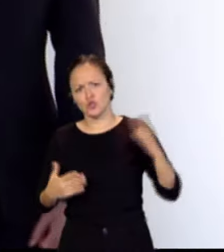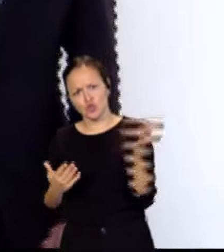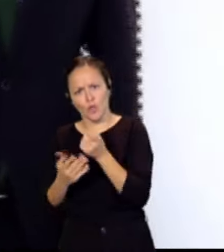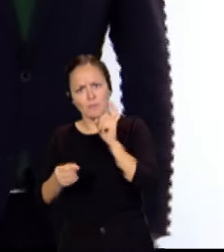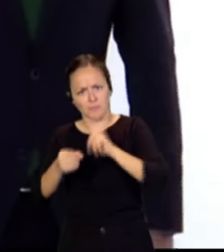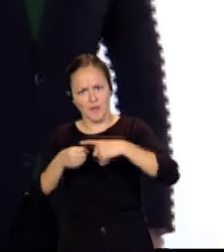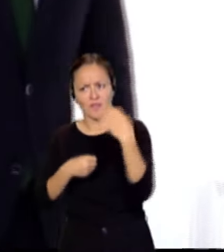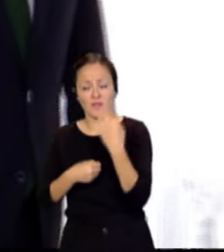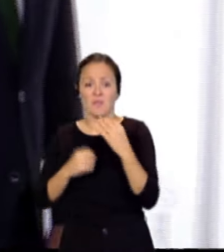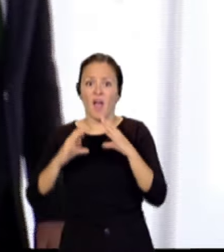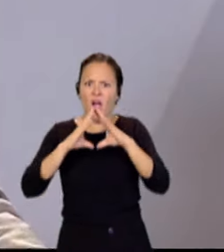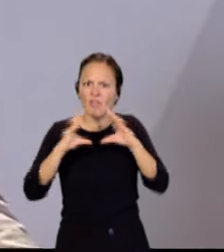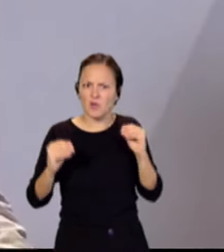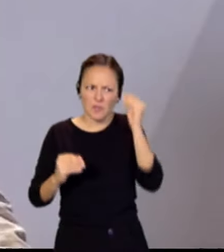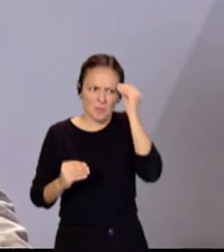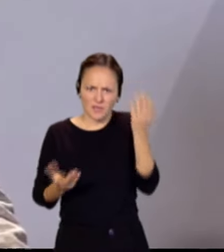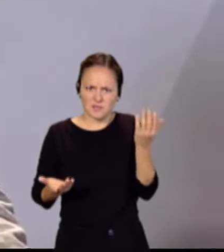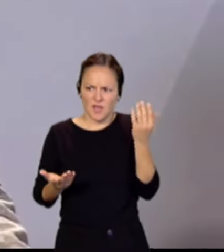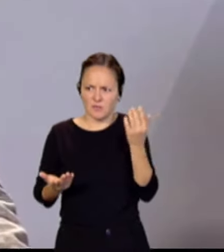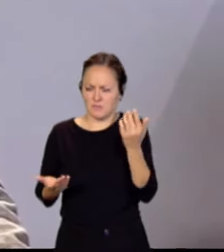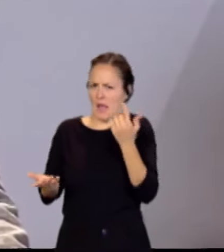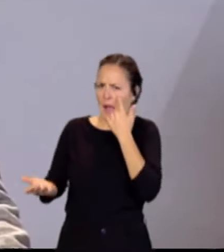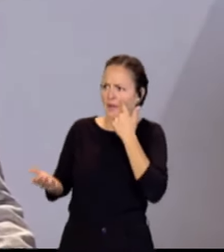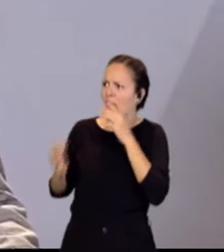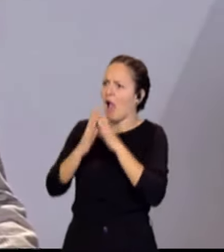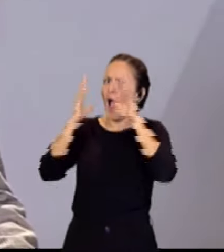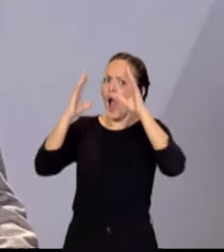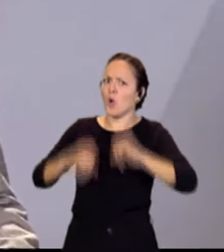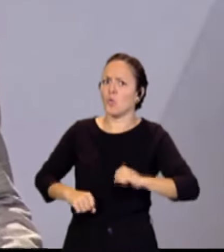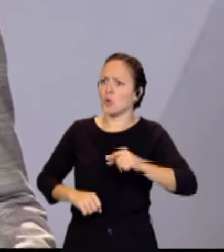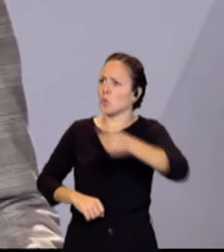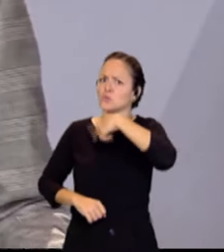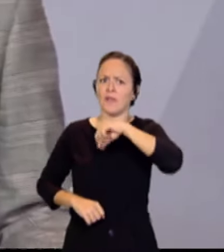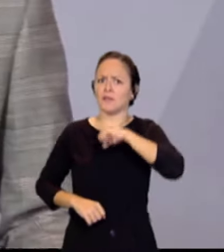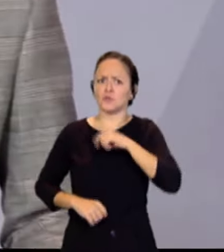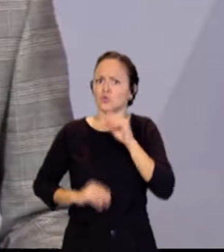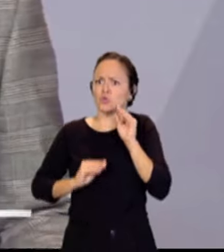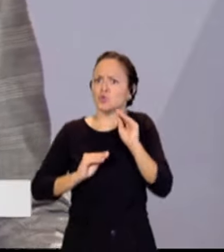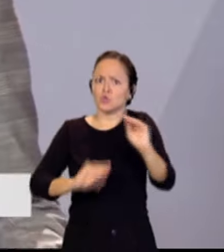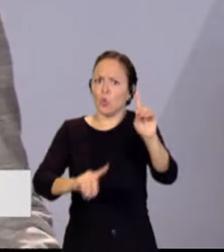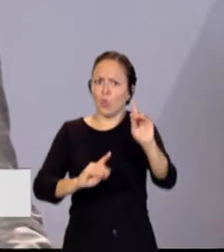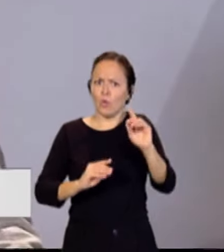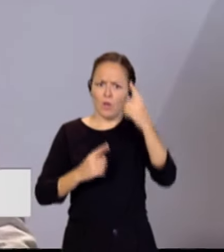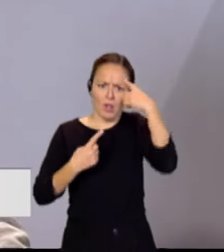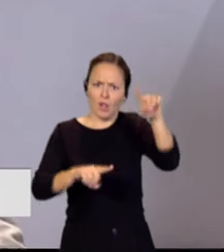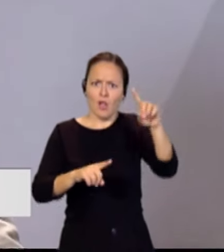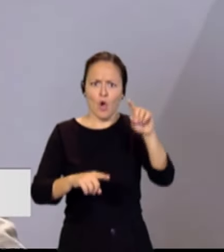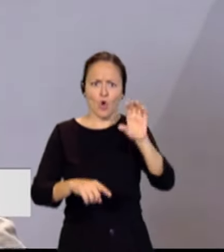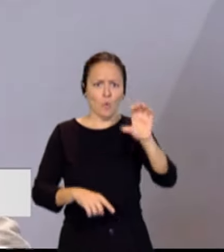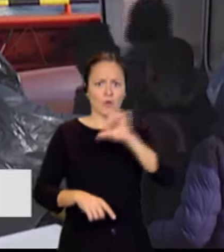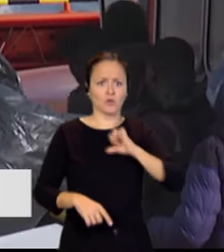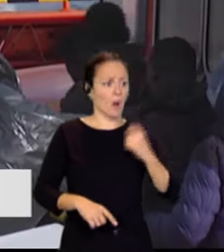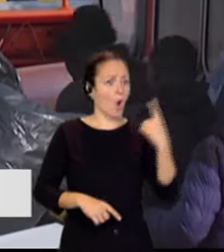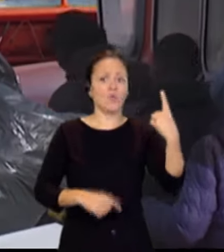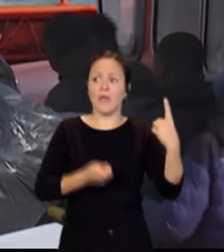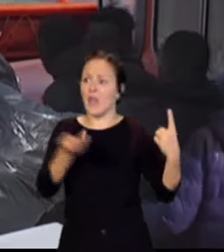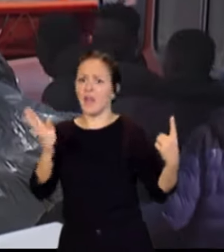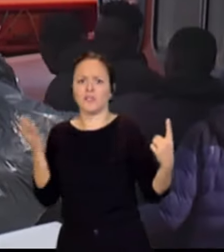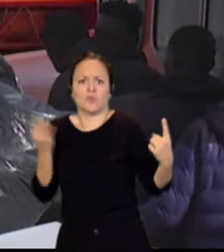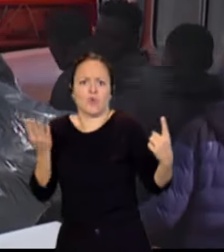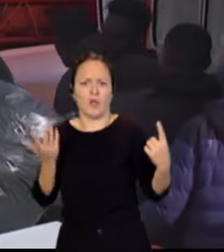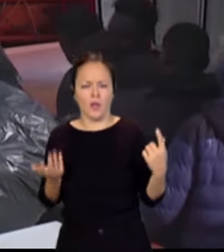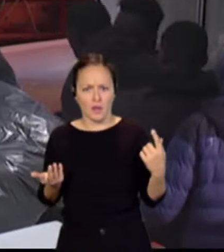Andalucía nobe lógico de acuerdo se ha cerrado única y exclusivamente de manera unilateral con una comunidad Autónoma sin tener en cuenta el resto y pide que